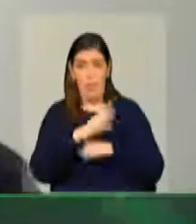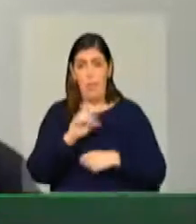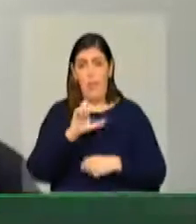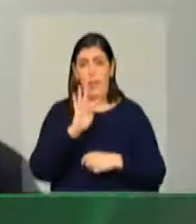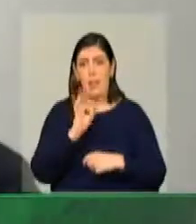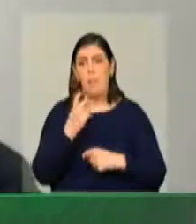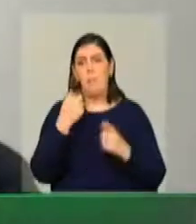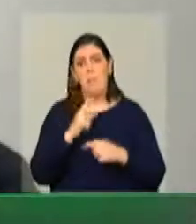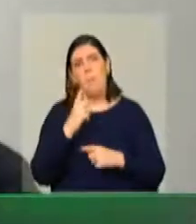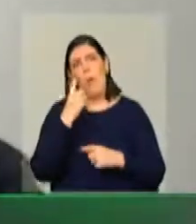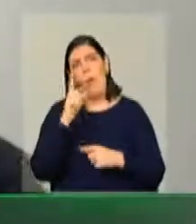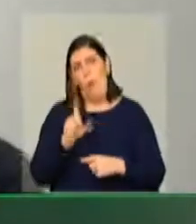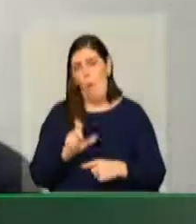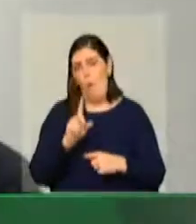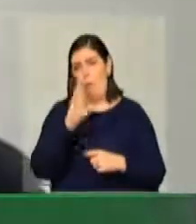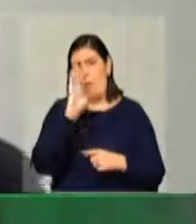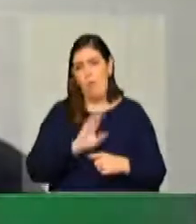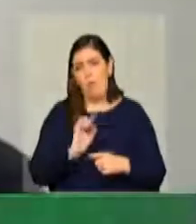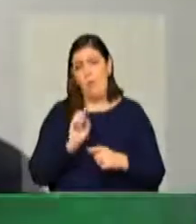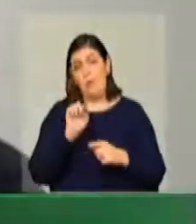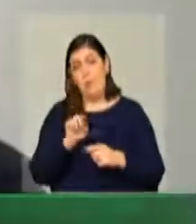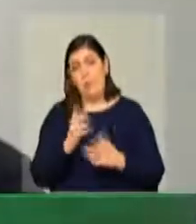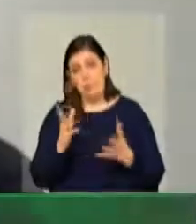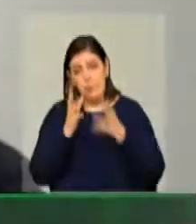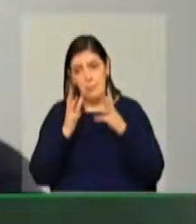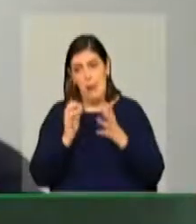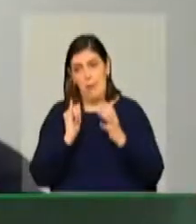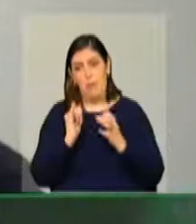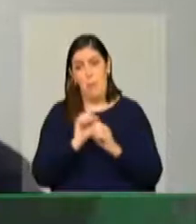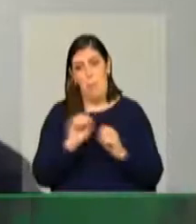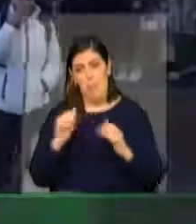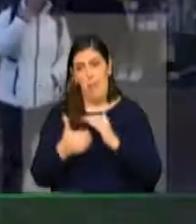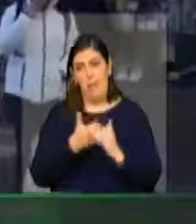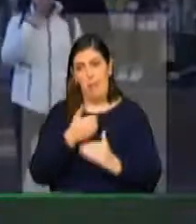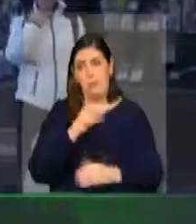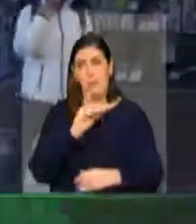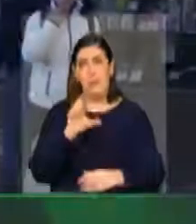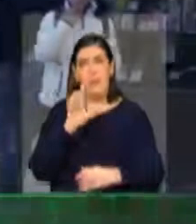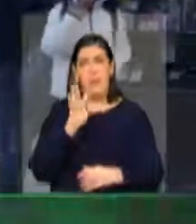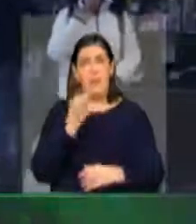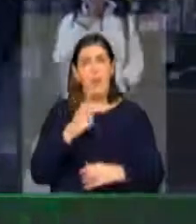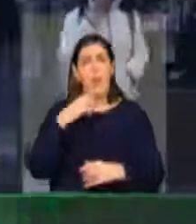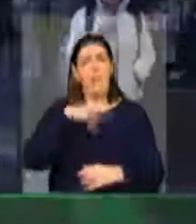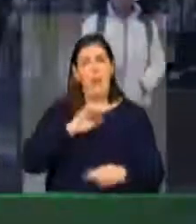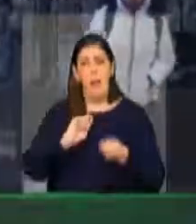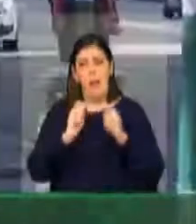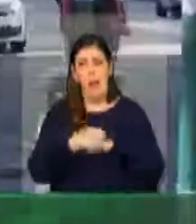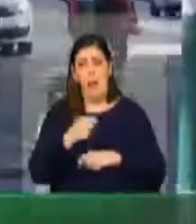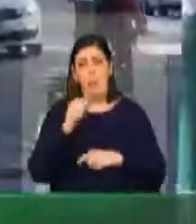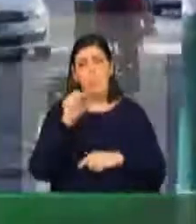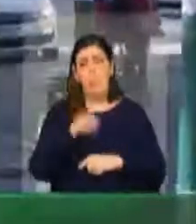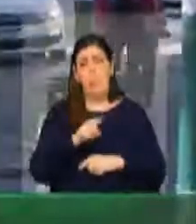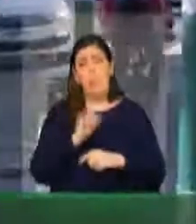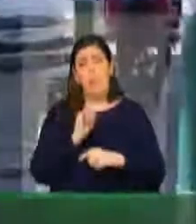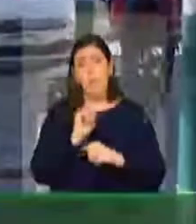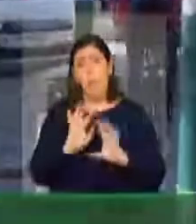es uno de los principales riesgos de entrada de la variante Delta. El virólogo señaló que la variante será la